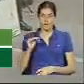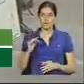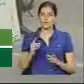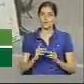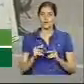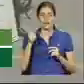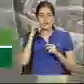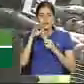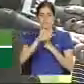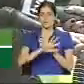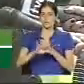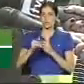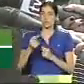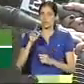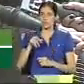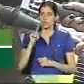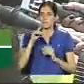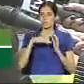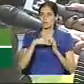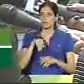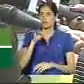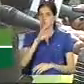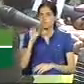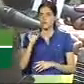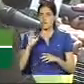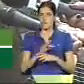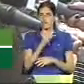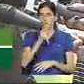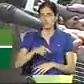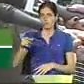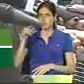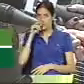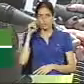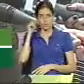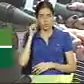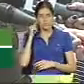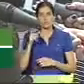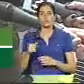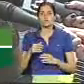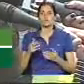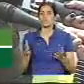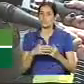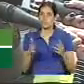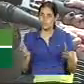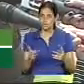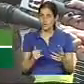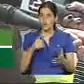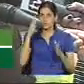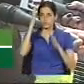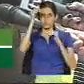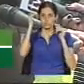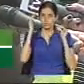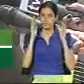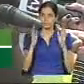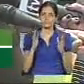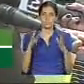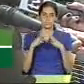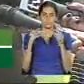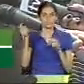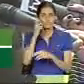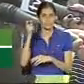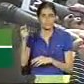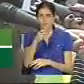dispositivo, hemos dispuesto de 1.500 funcionarios y funcionarias de la seguridad pública que están atendiendo al